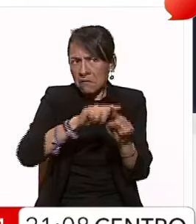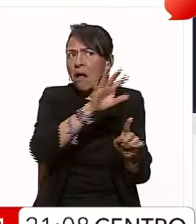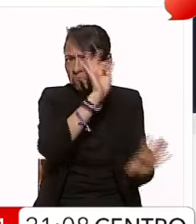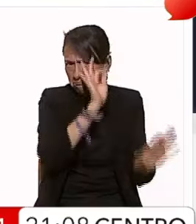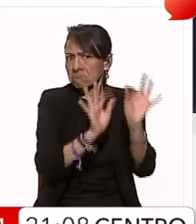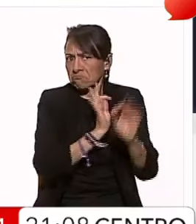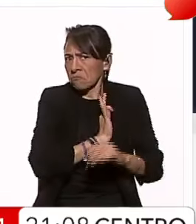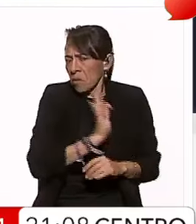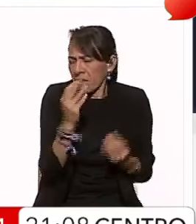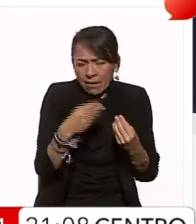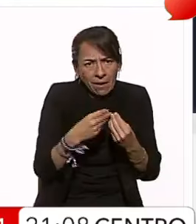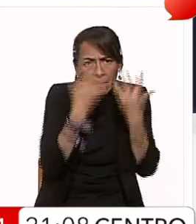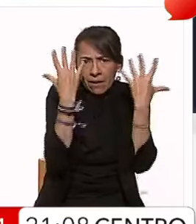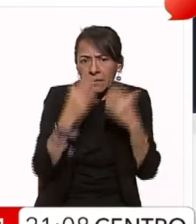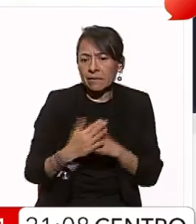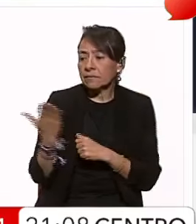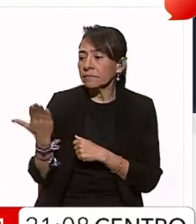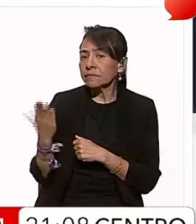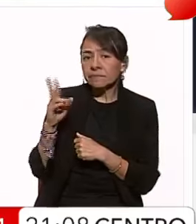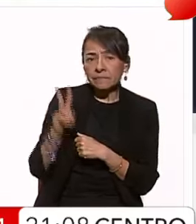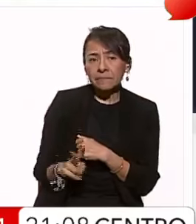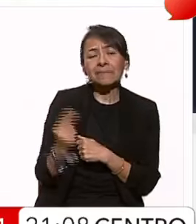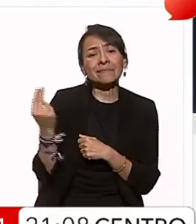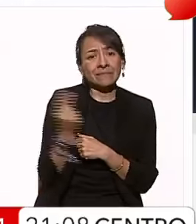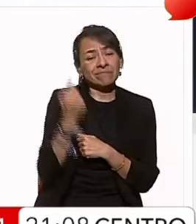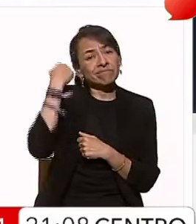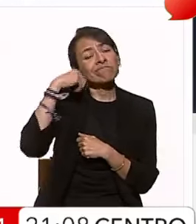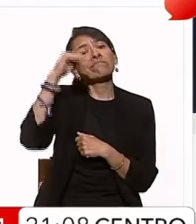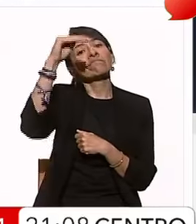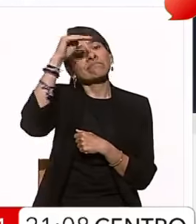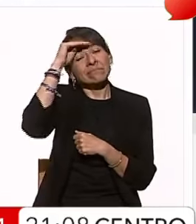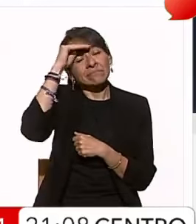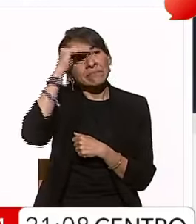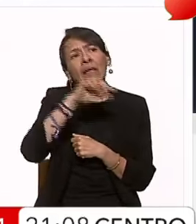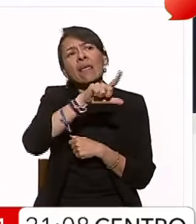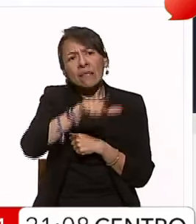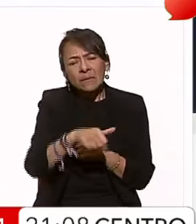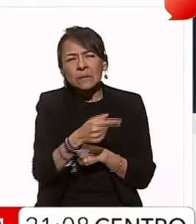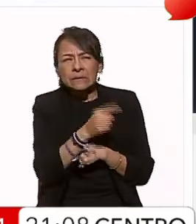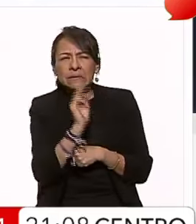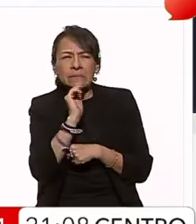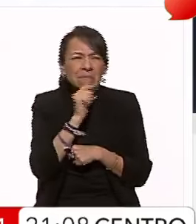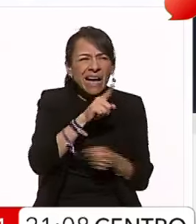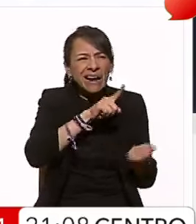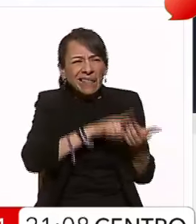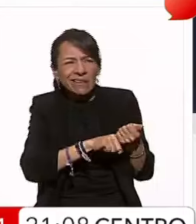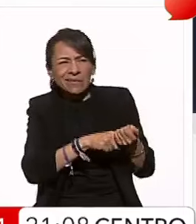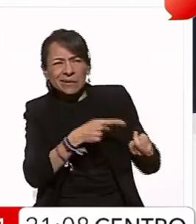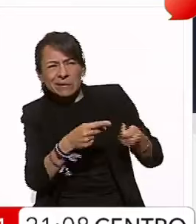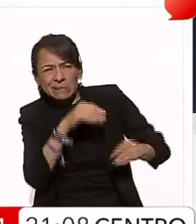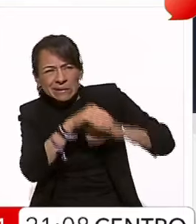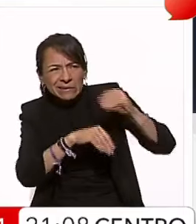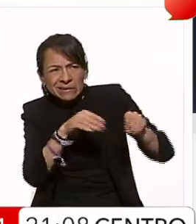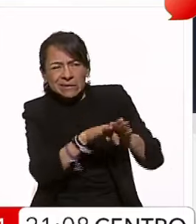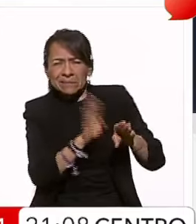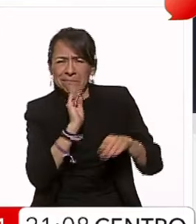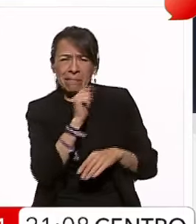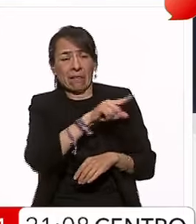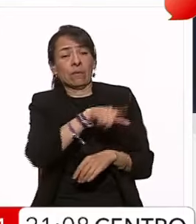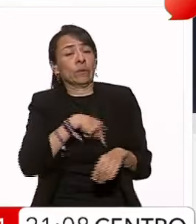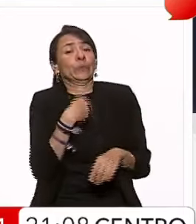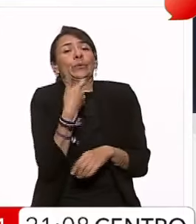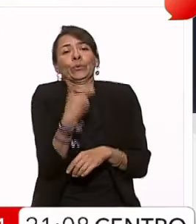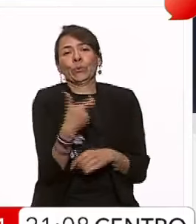considerar el impacto económico de un mal diseño esto podría generar un costo para quienes